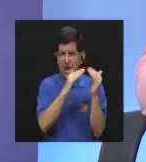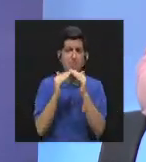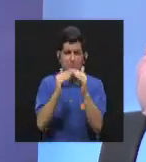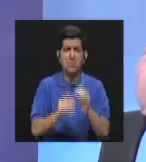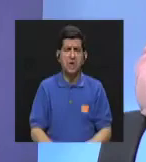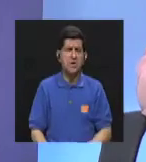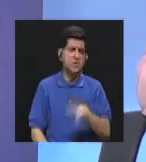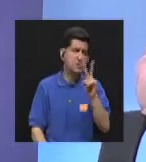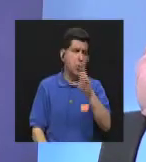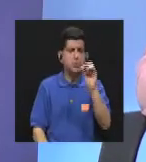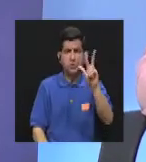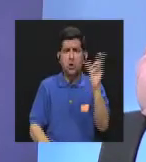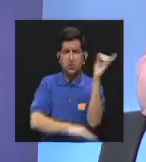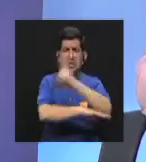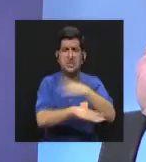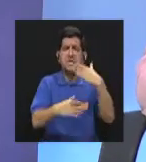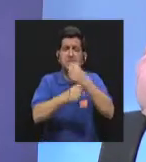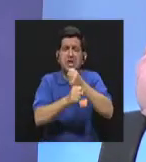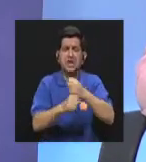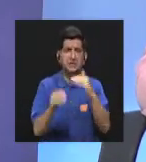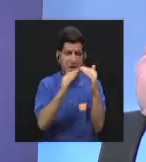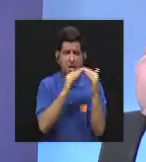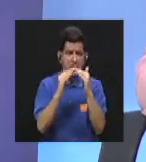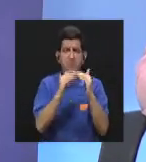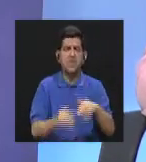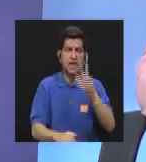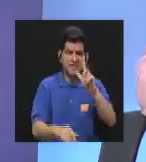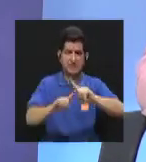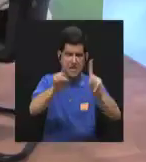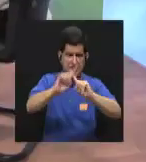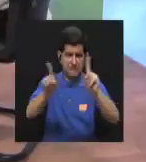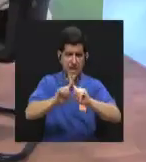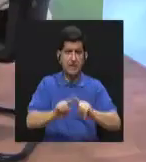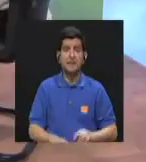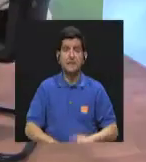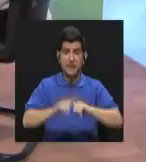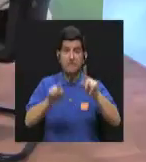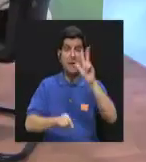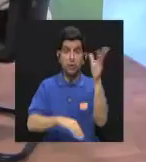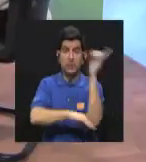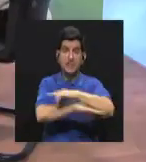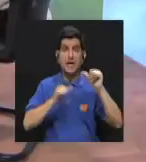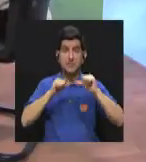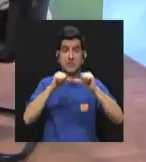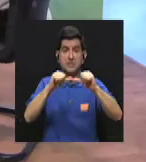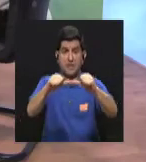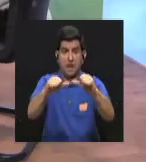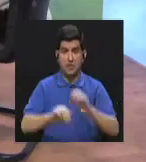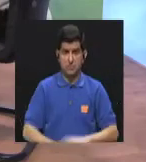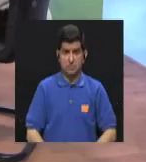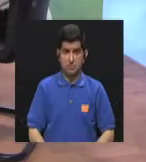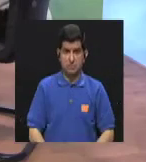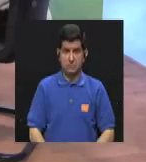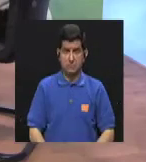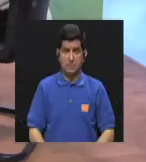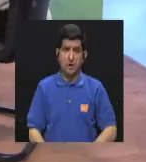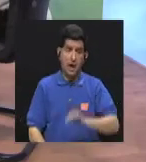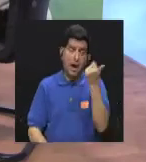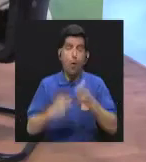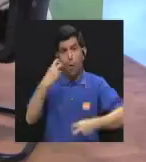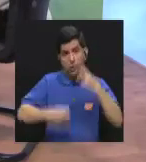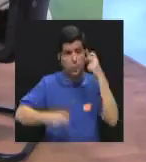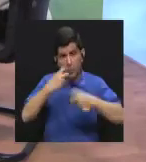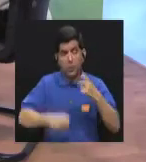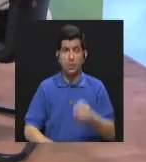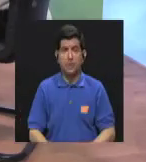en 2, 3 días. En 3 días. En 3 comunidades diferentes. Pero son 3 días continuos, ¿no? O sea, porque el otro problema es